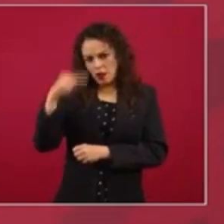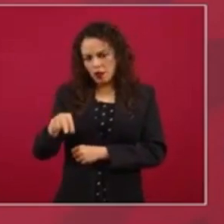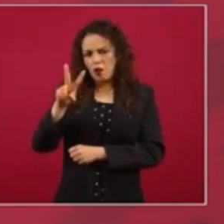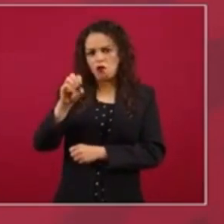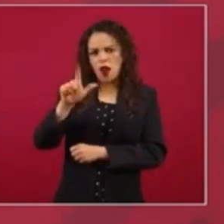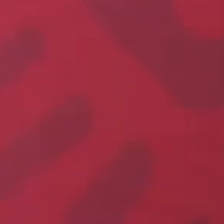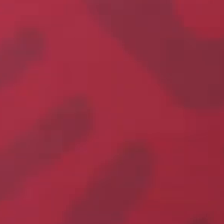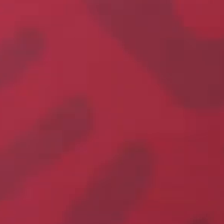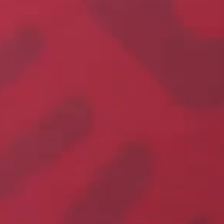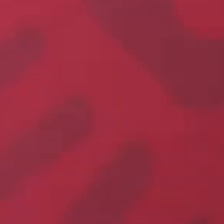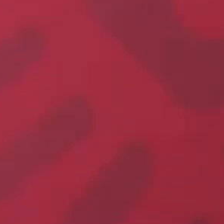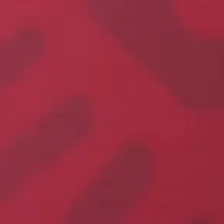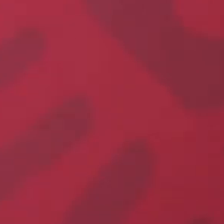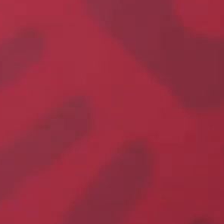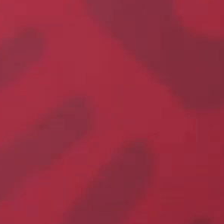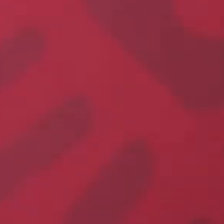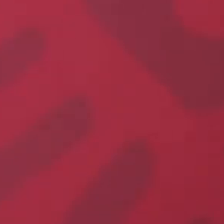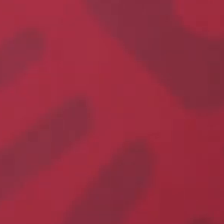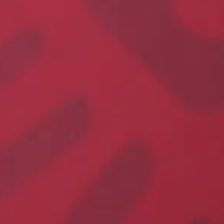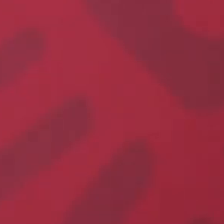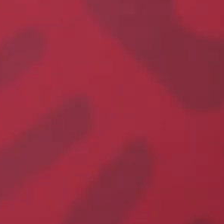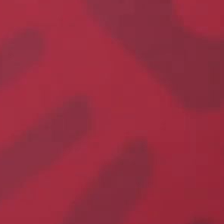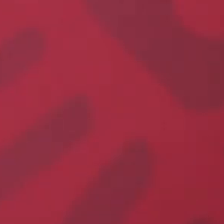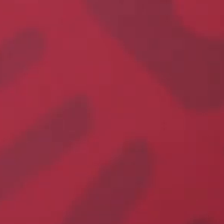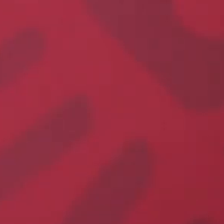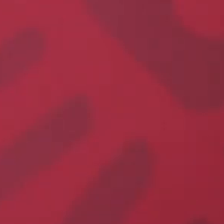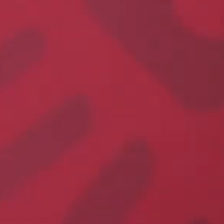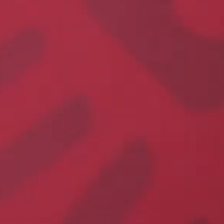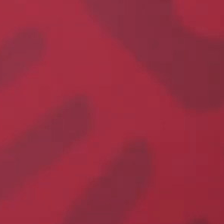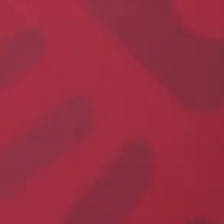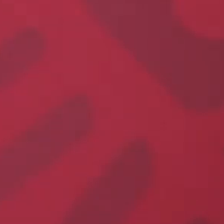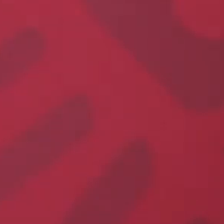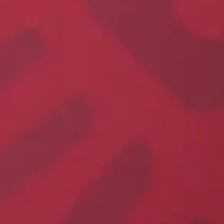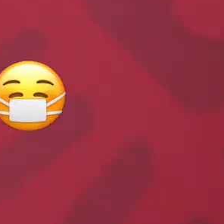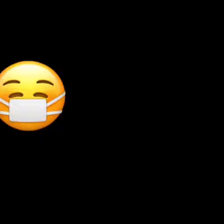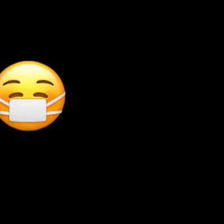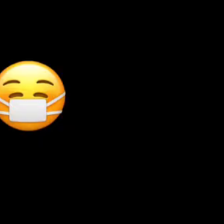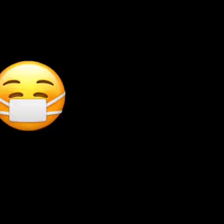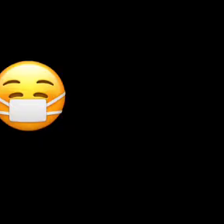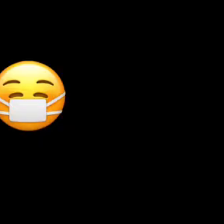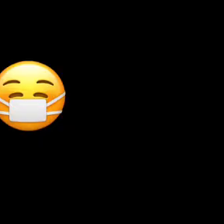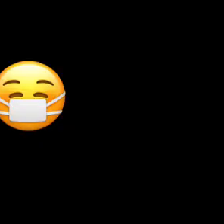Volari, Interjet, ahora menos.